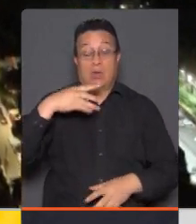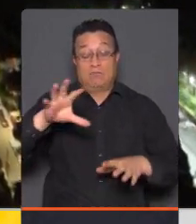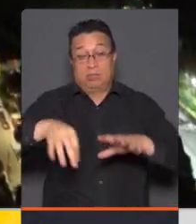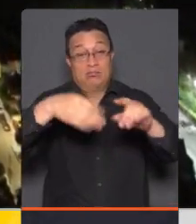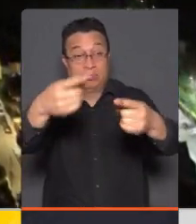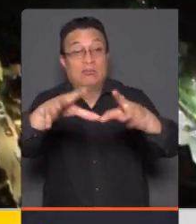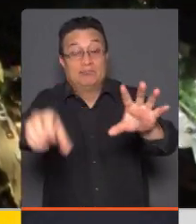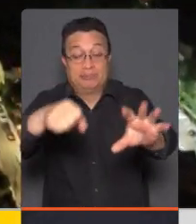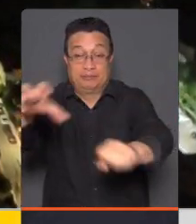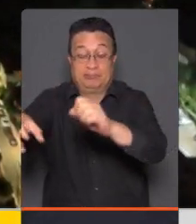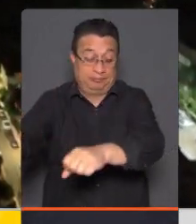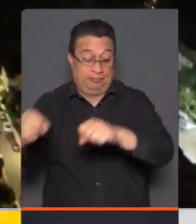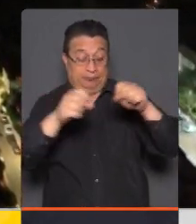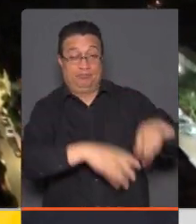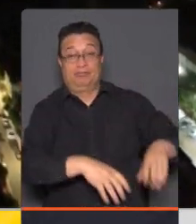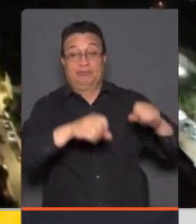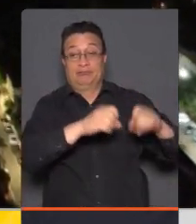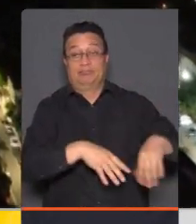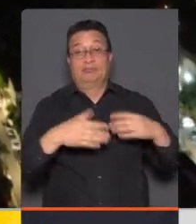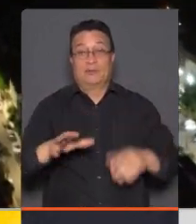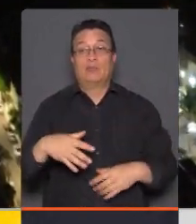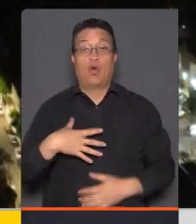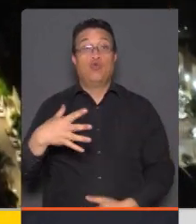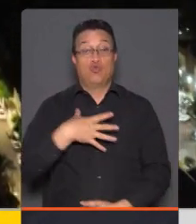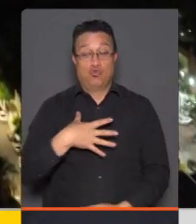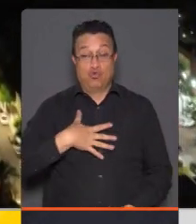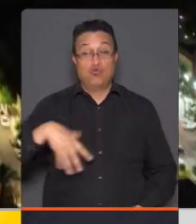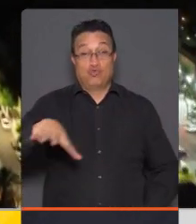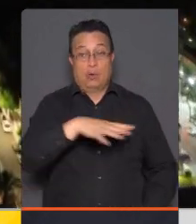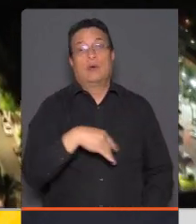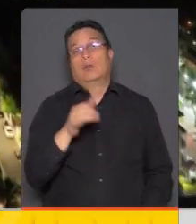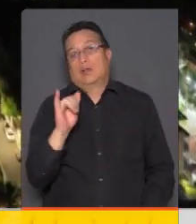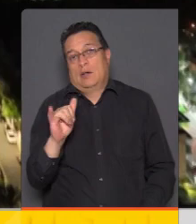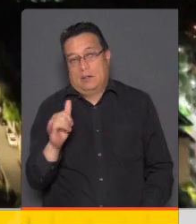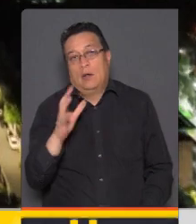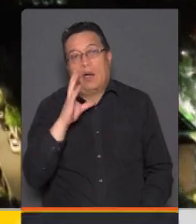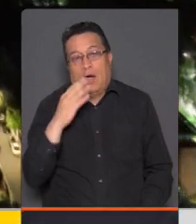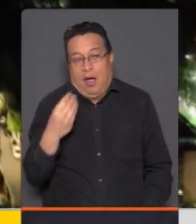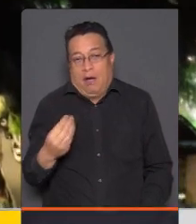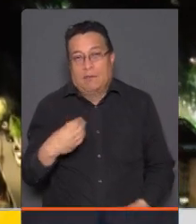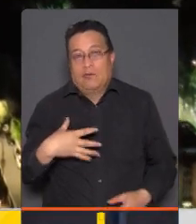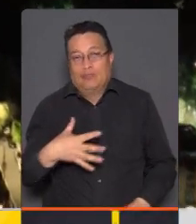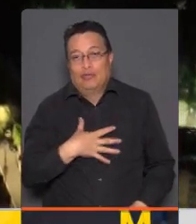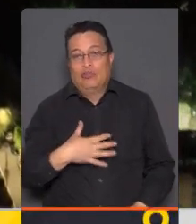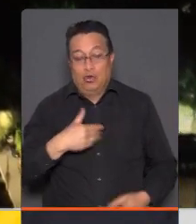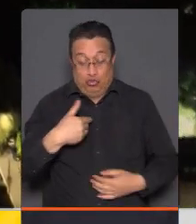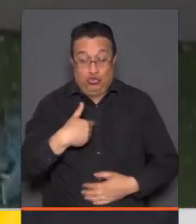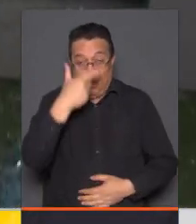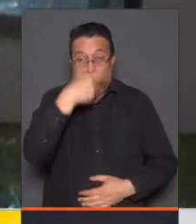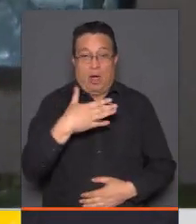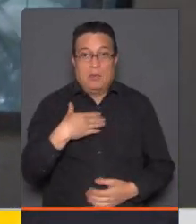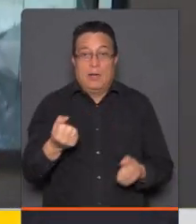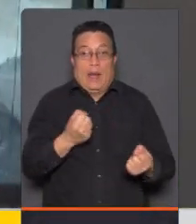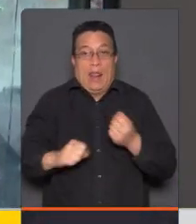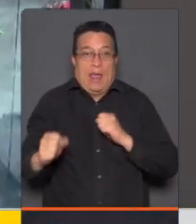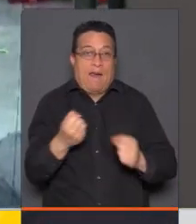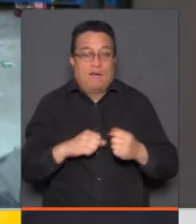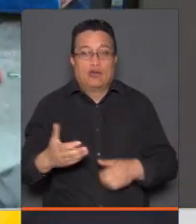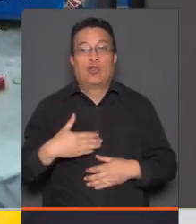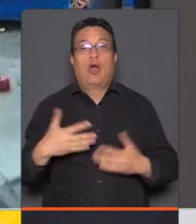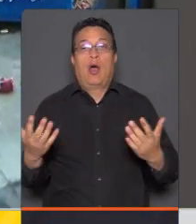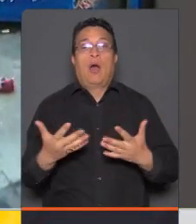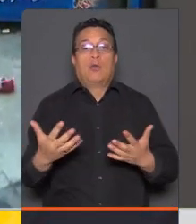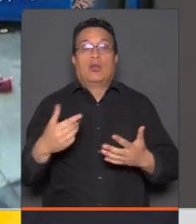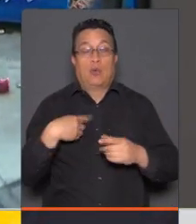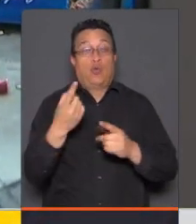camioneta. Los colegas nos decían que habían sentido mucho miedo en ese momento. Sí, por supuesto. Incluso yo mismo estaba nervioso porque en un momento uno de